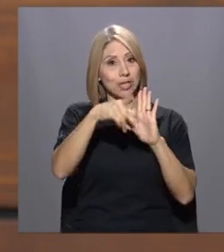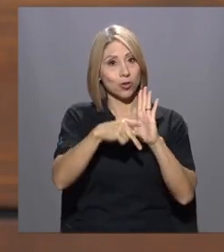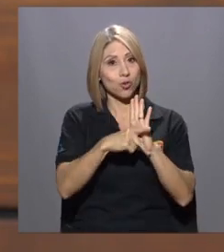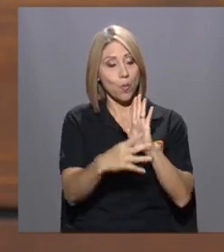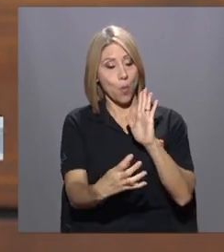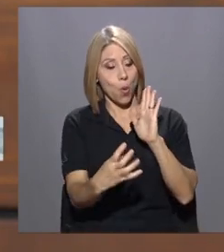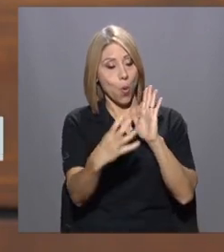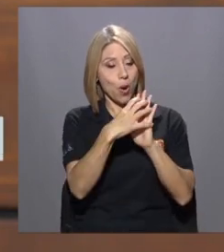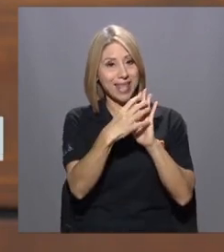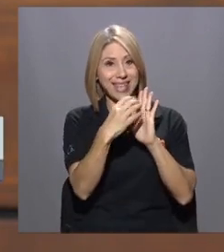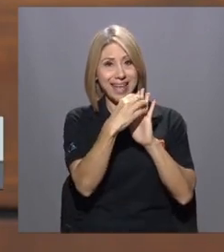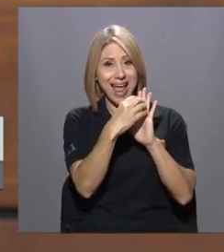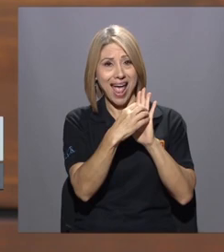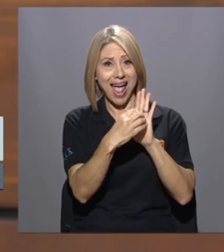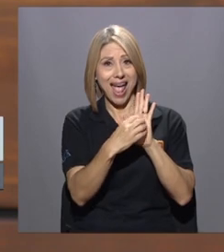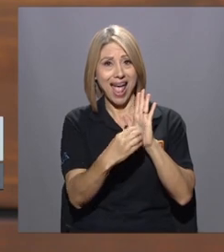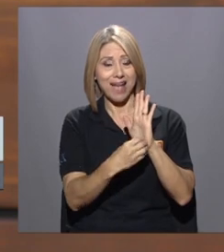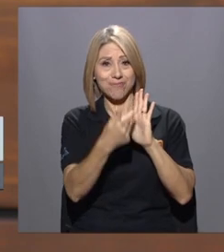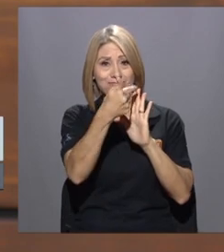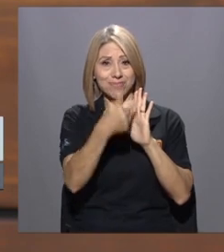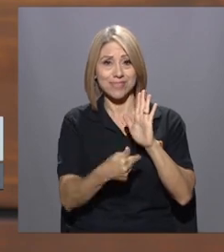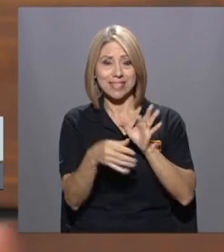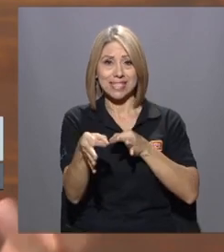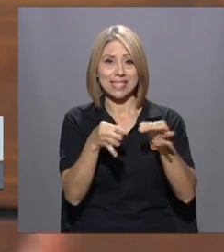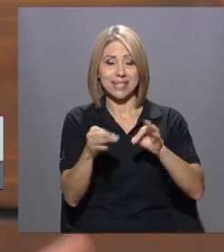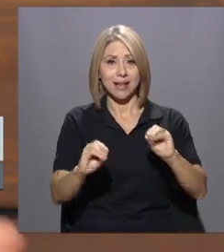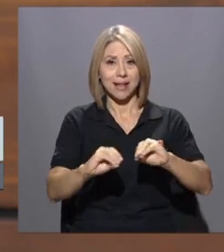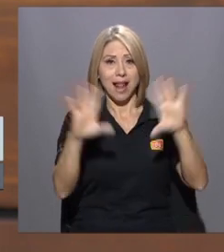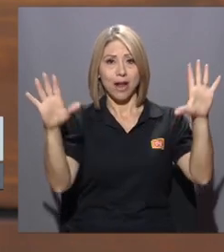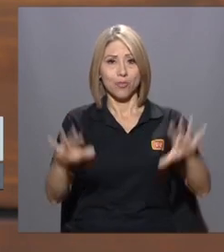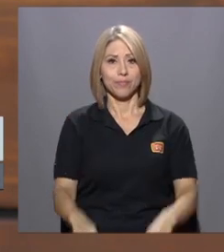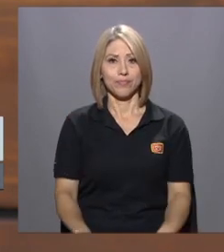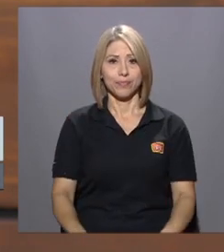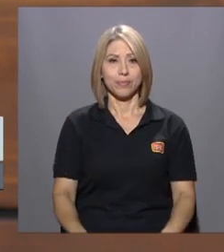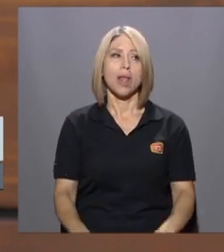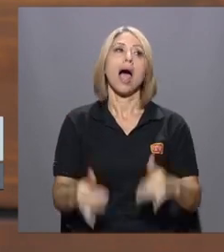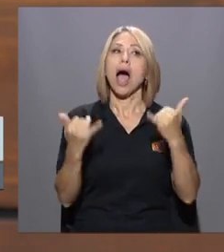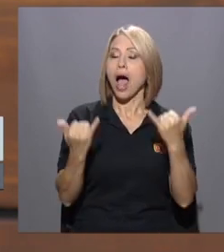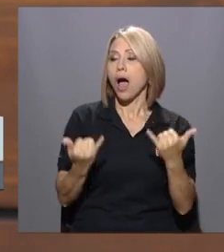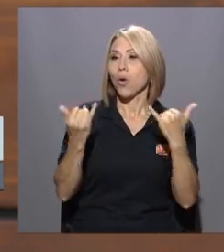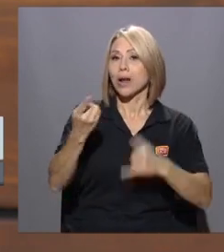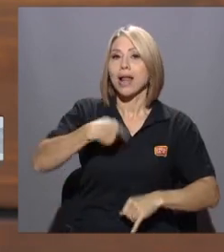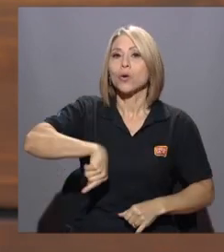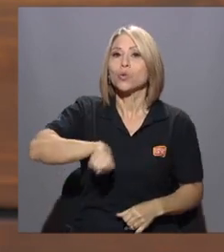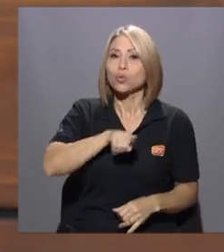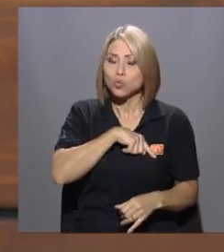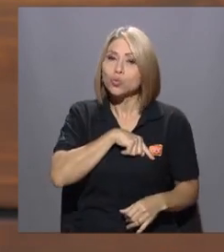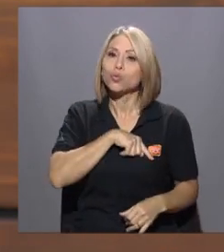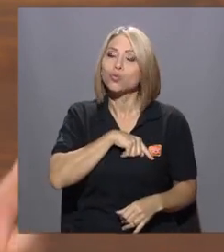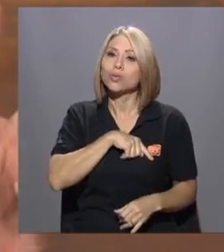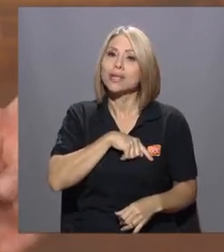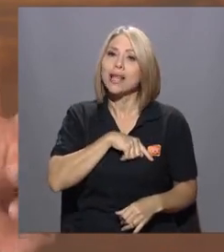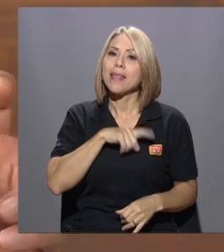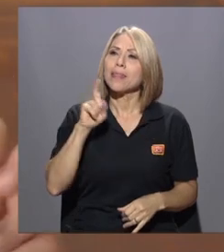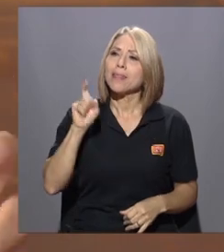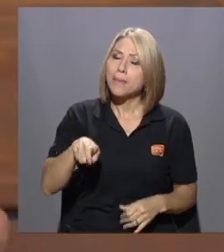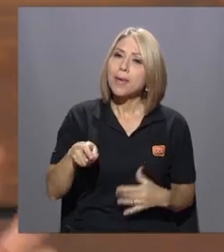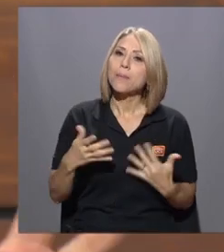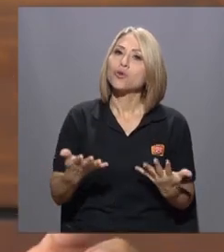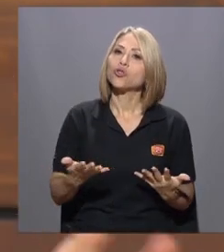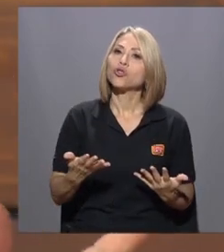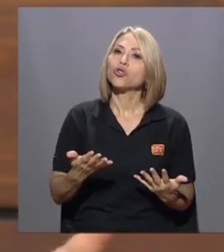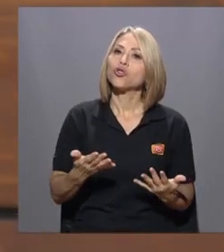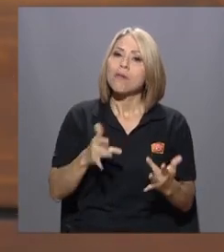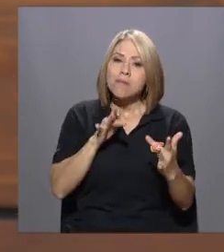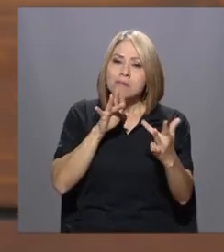Política es absolutamente claro. Ahora tenemos que recurrir efectivamente, digamos, a abogados